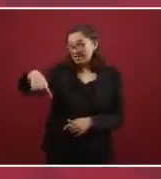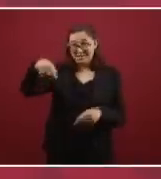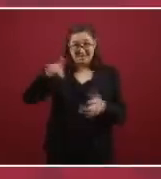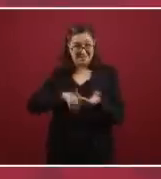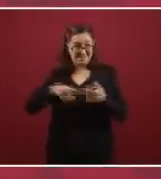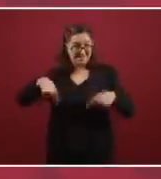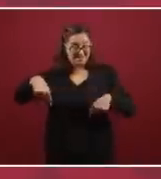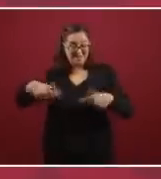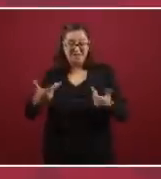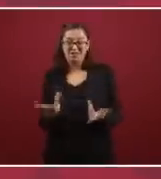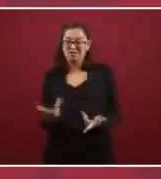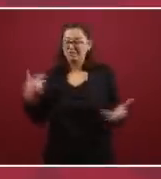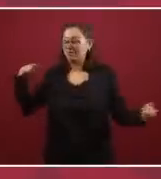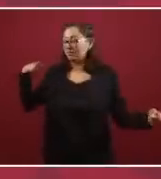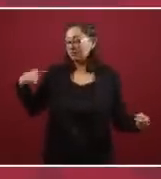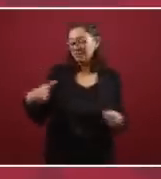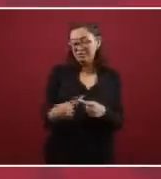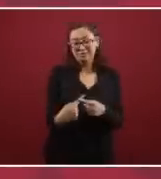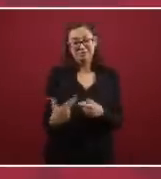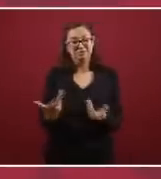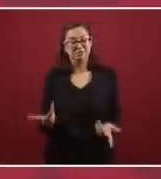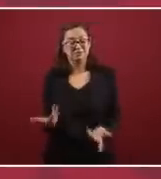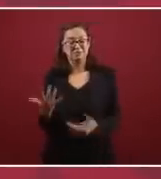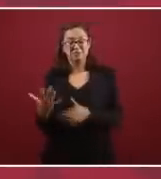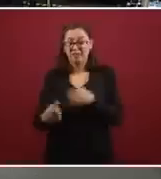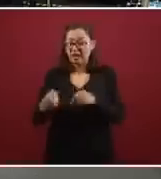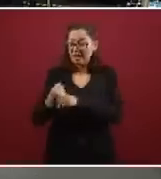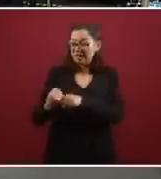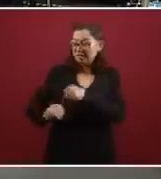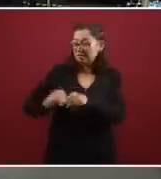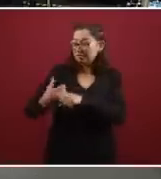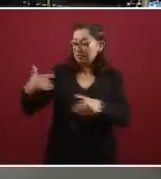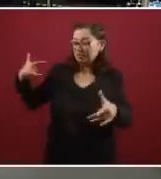desde hace 5 siglos,